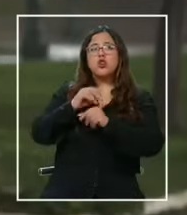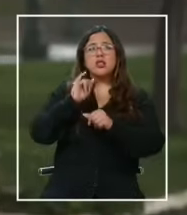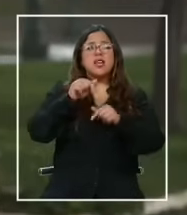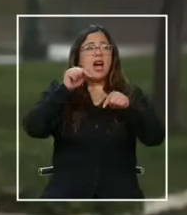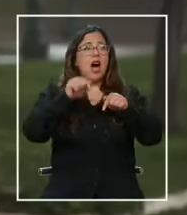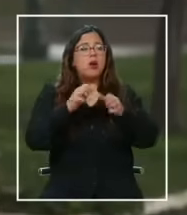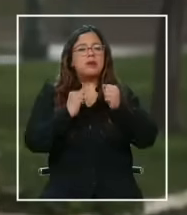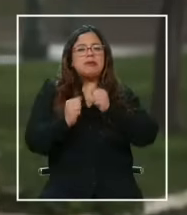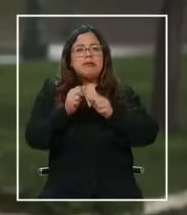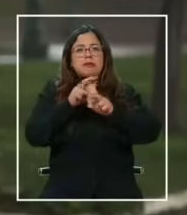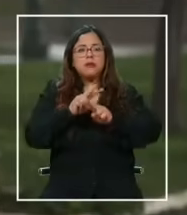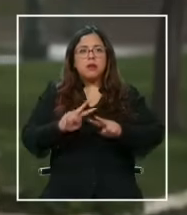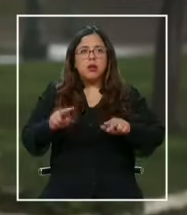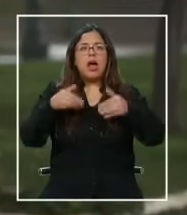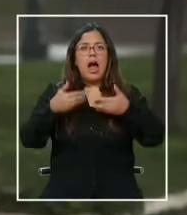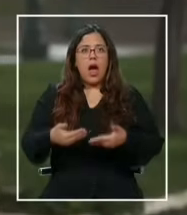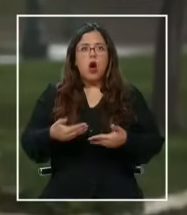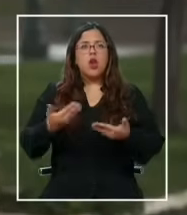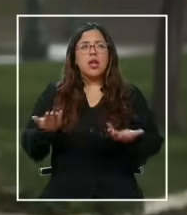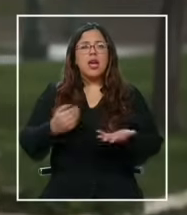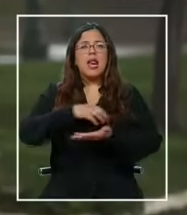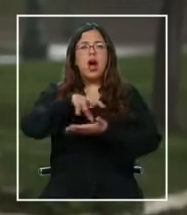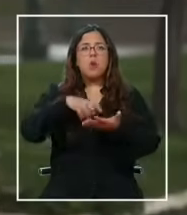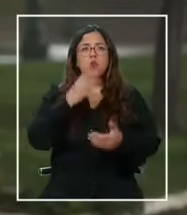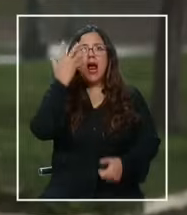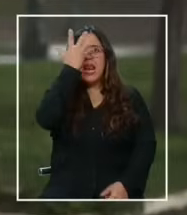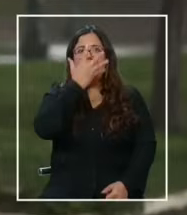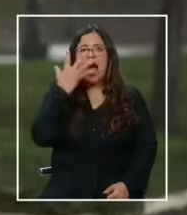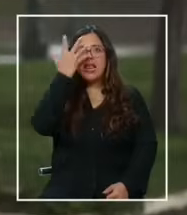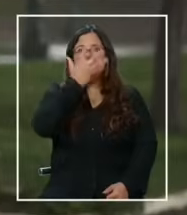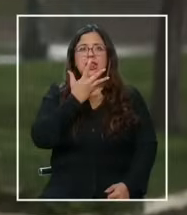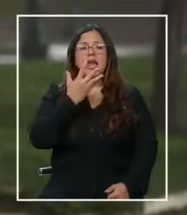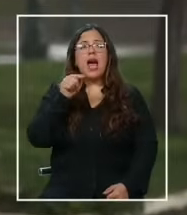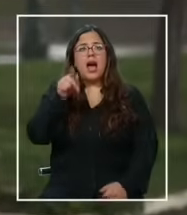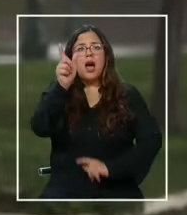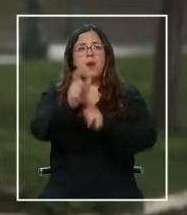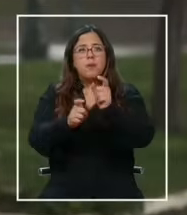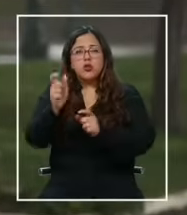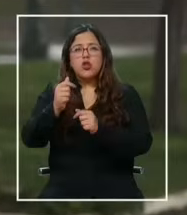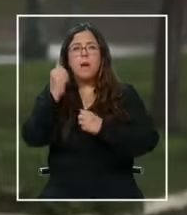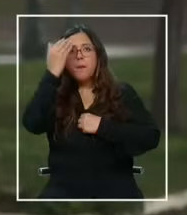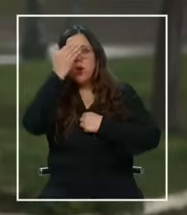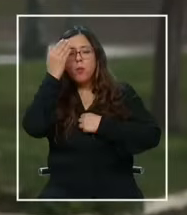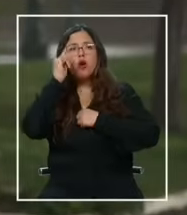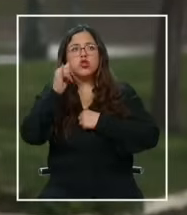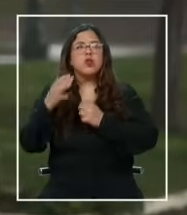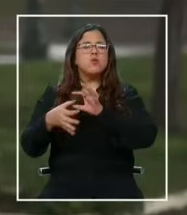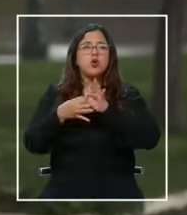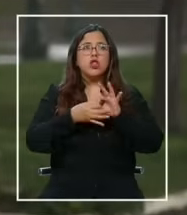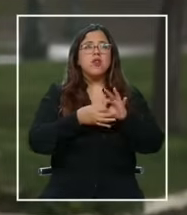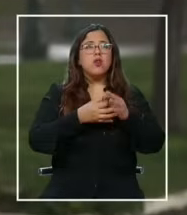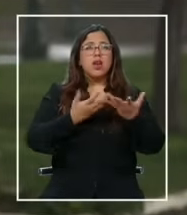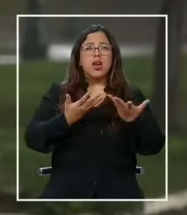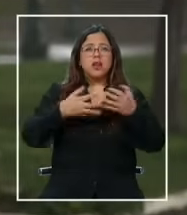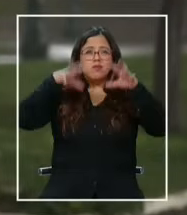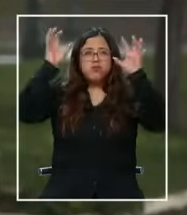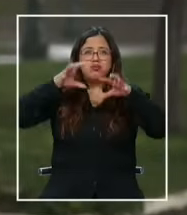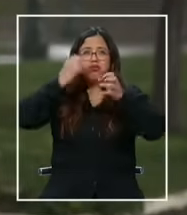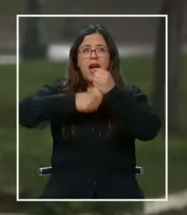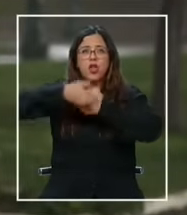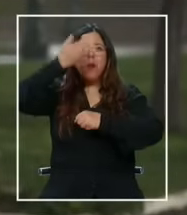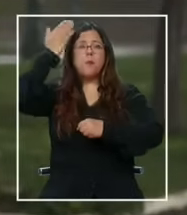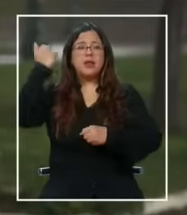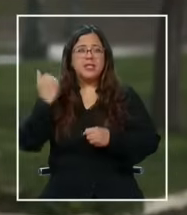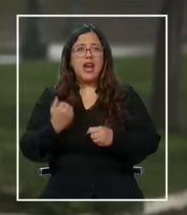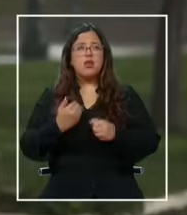llamaría yo lo que está ocurriendo a esta hora acá en la comuna de licantén Donde claro los vecinos están muy preocupados tras los dos eventos que vivieron el año pasado